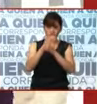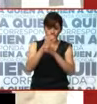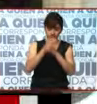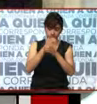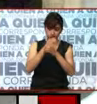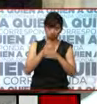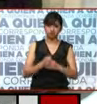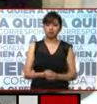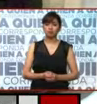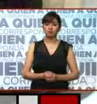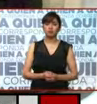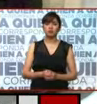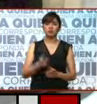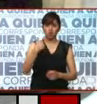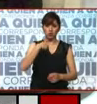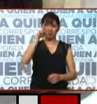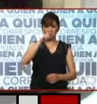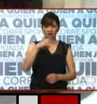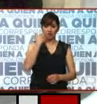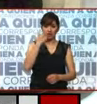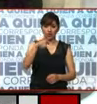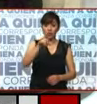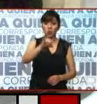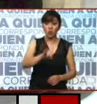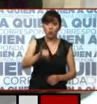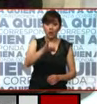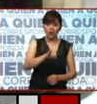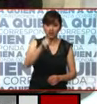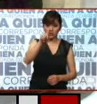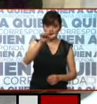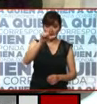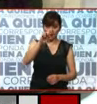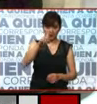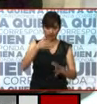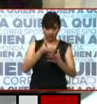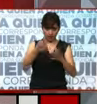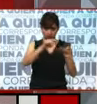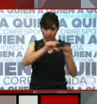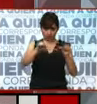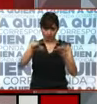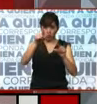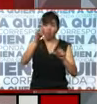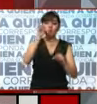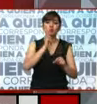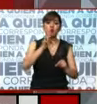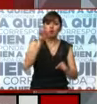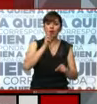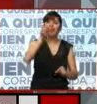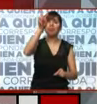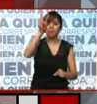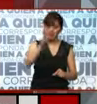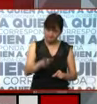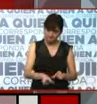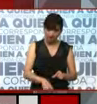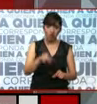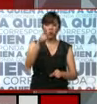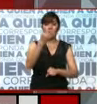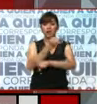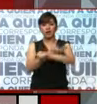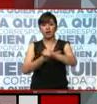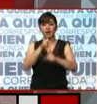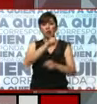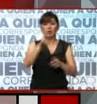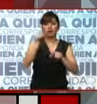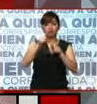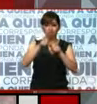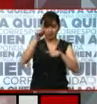diagnóstico. Mire, le recomiendo que este jueves se dé cita ahí en Alameda del Sur. Le van a hacer la prueba. En serio, palabra que va a tardar más en descalzarse, o